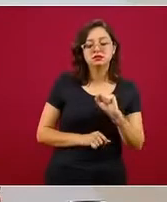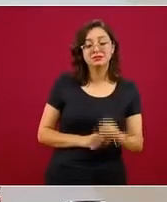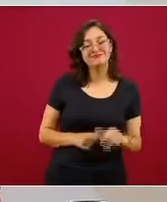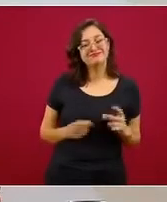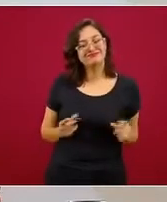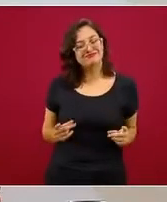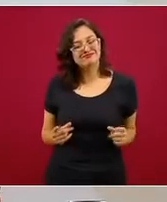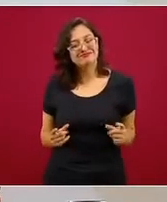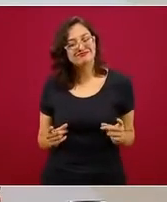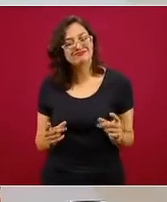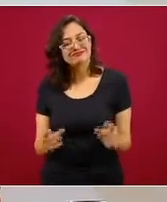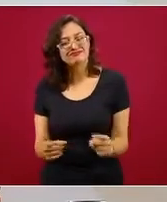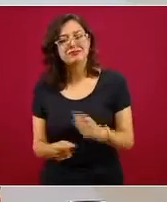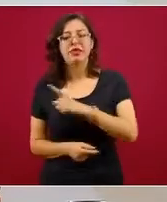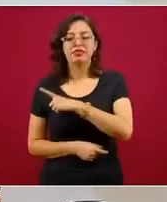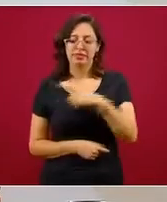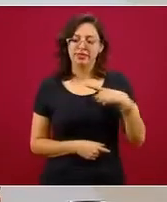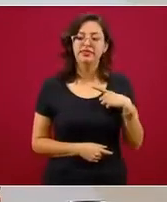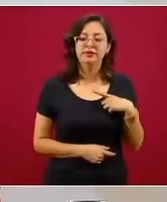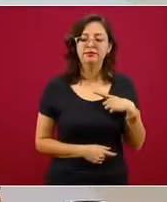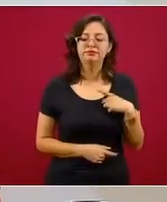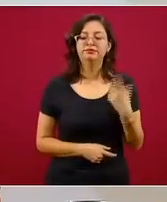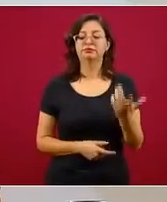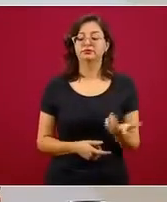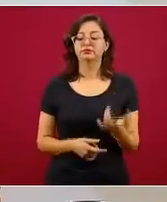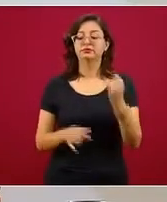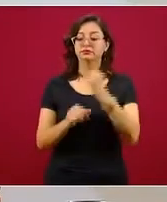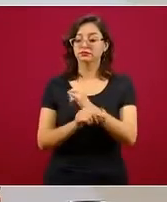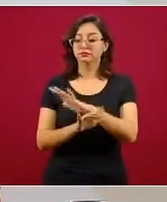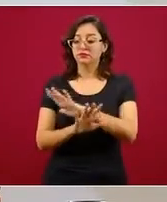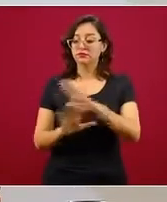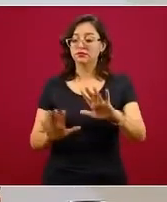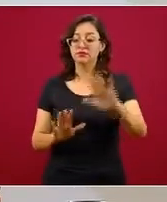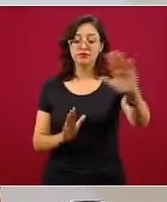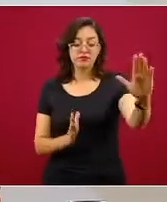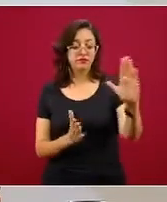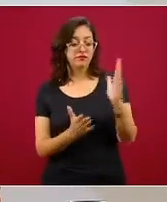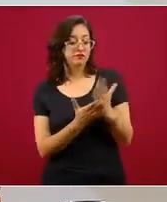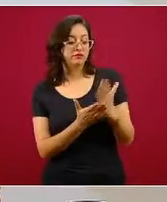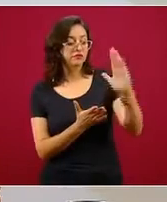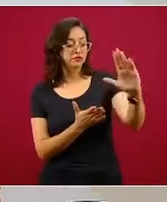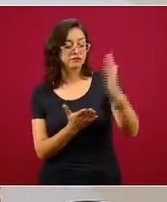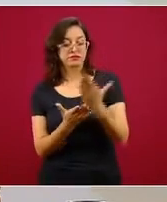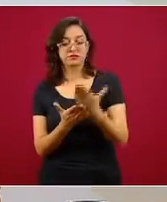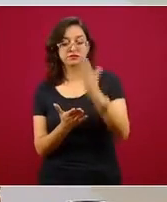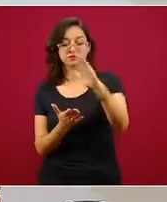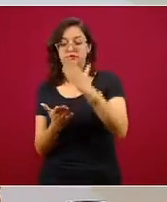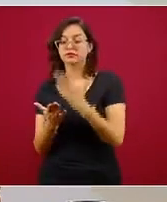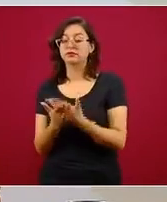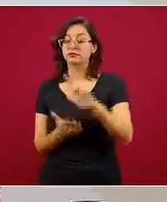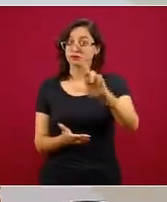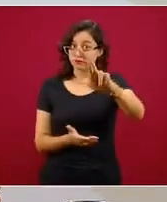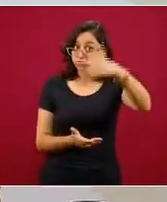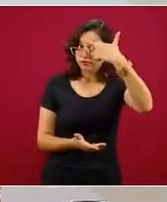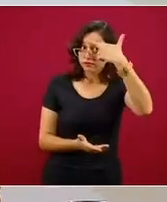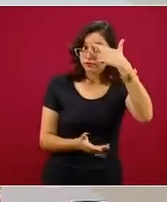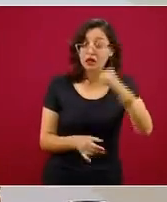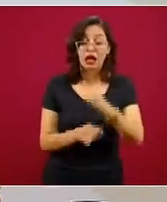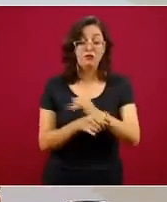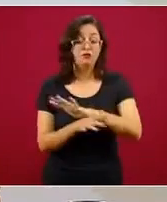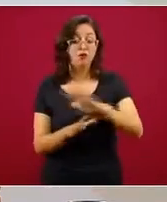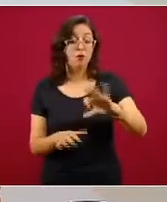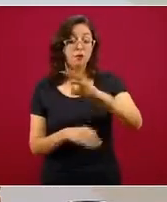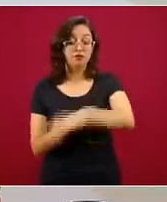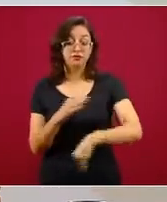es el siguiente: cuando nosotros tenemos información de los casos, recuerden siempre que toda la información